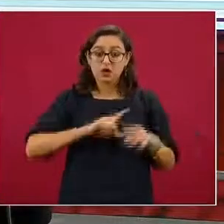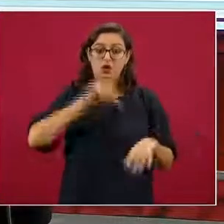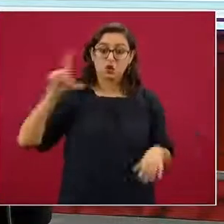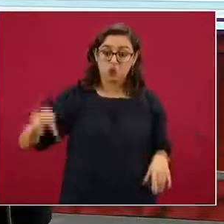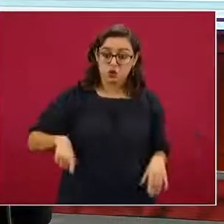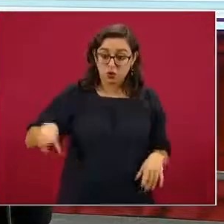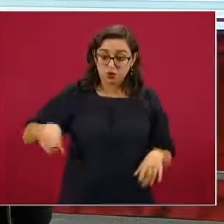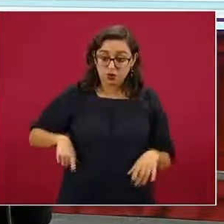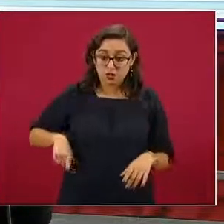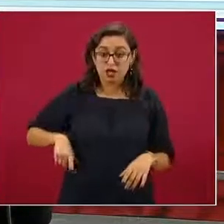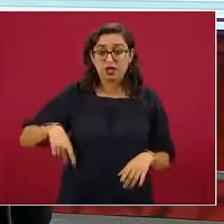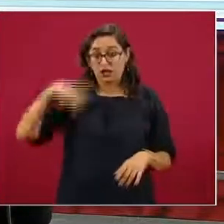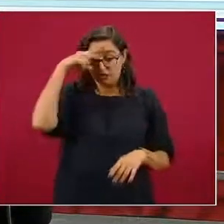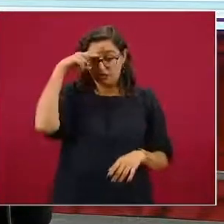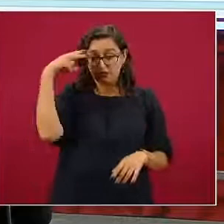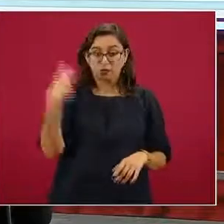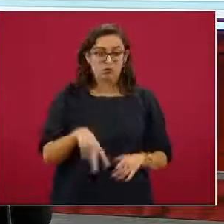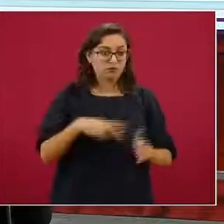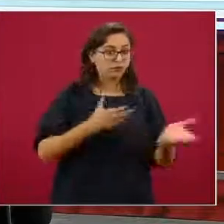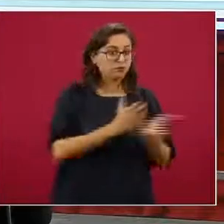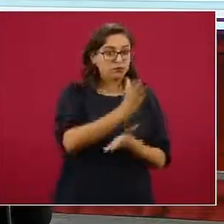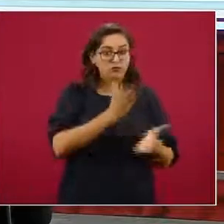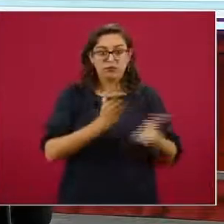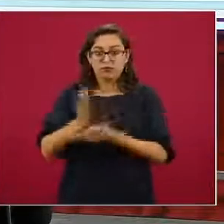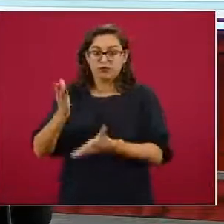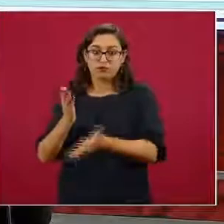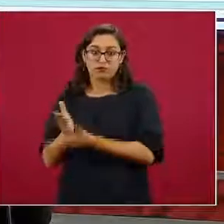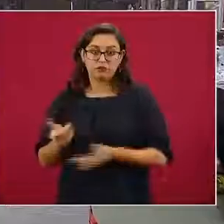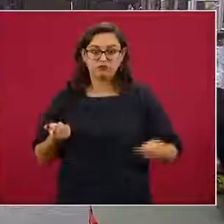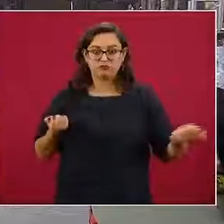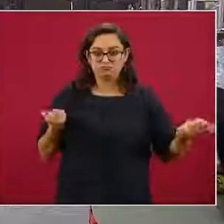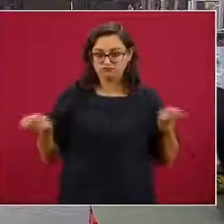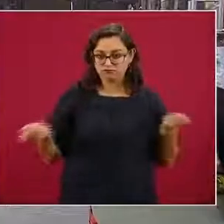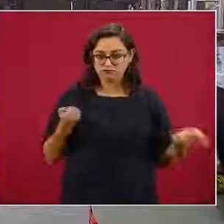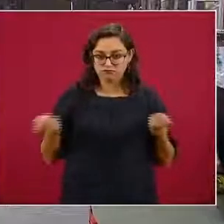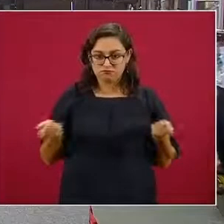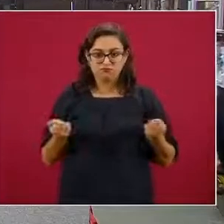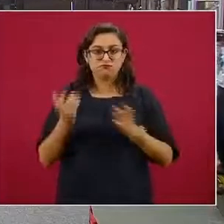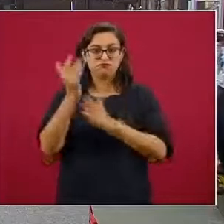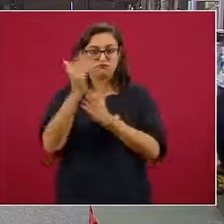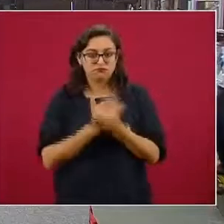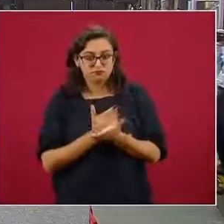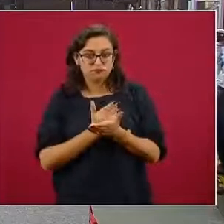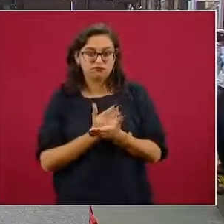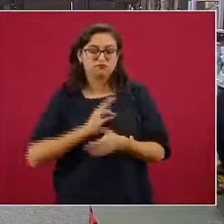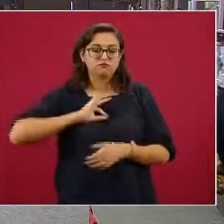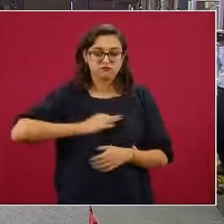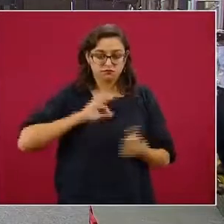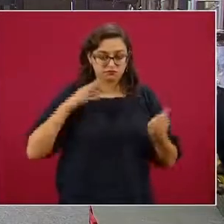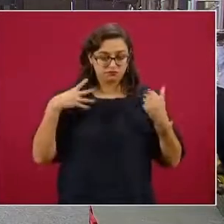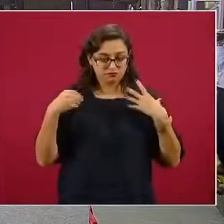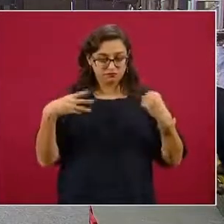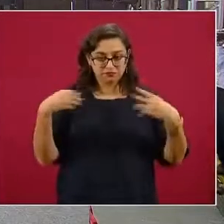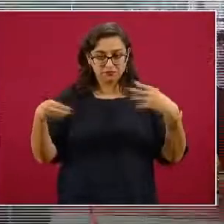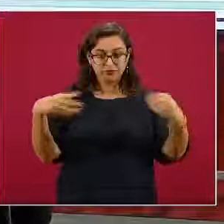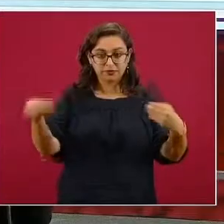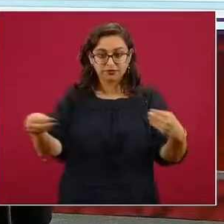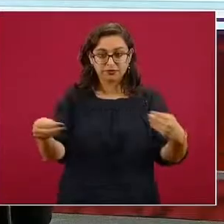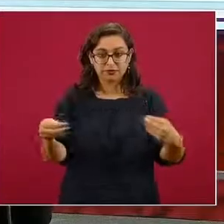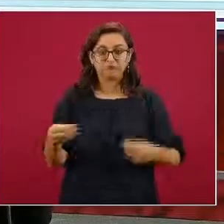de México para el control, la contención, la mitigación de la epidemia de